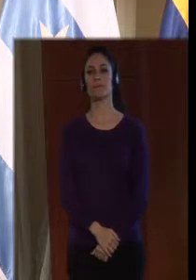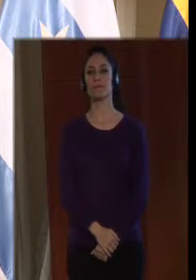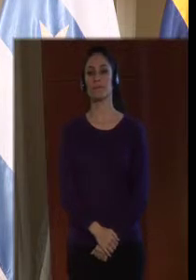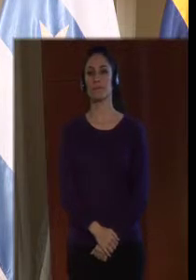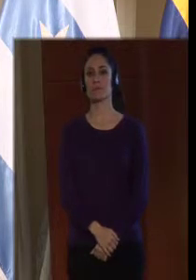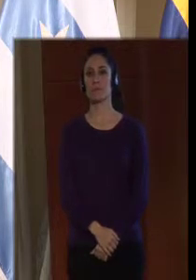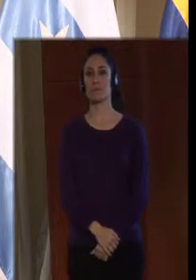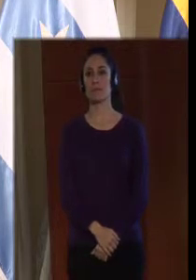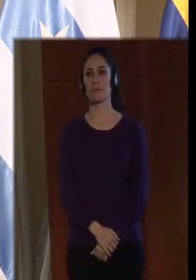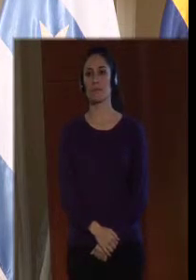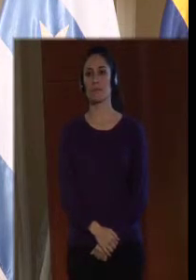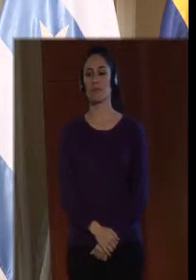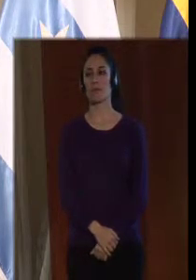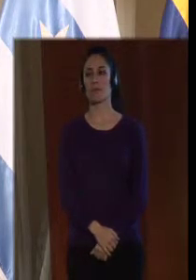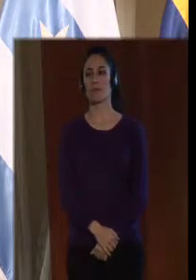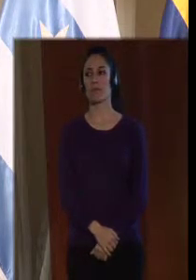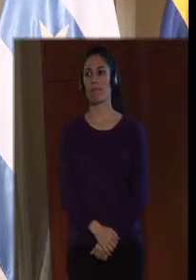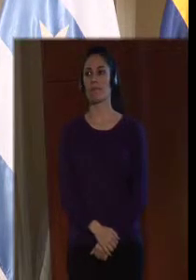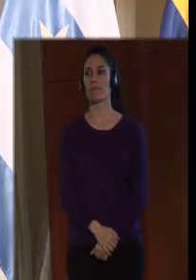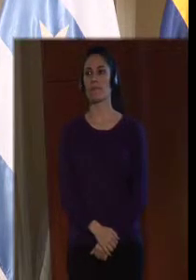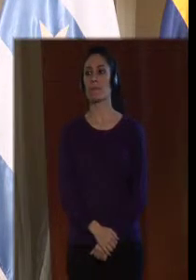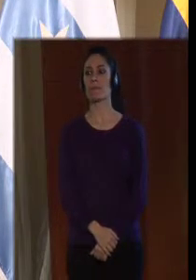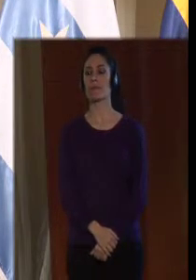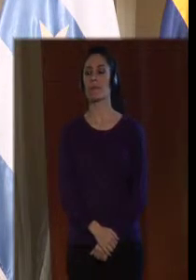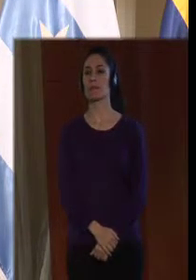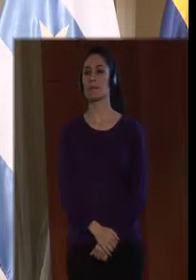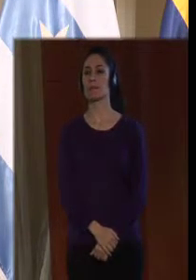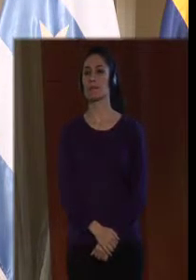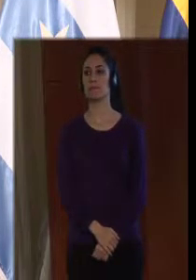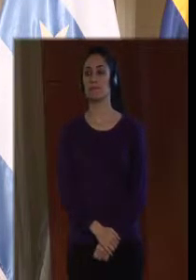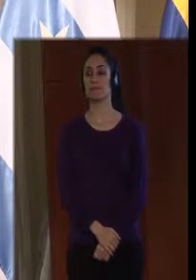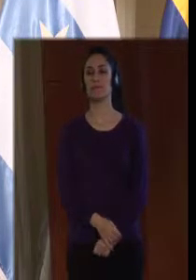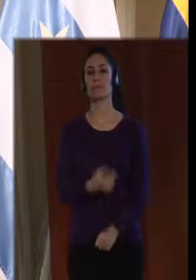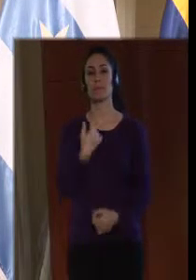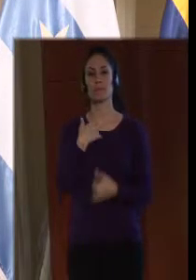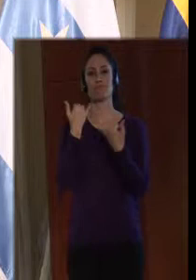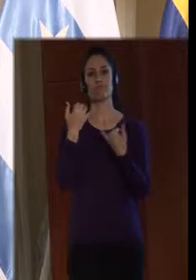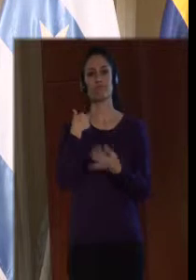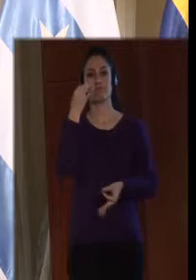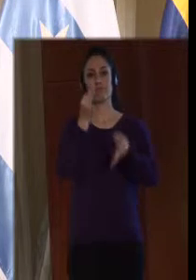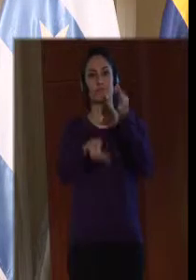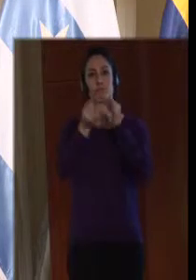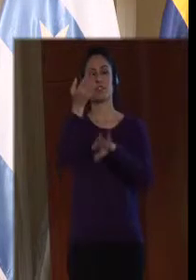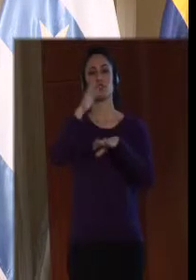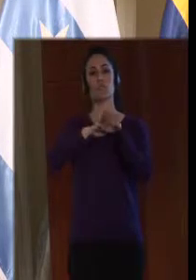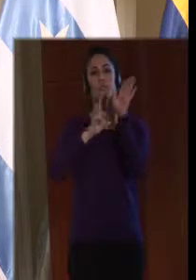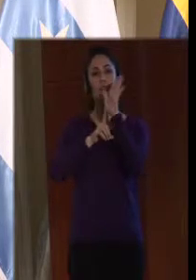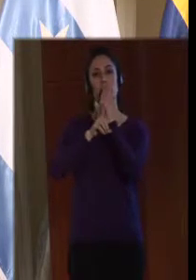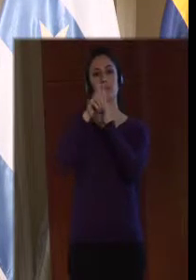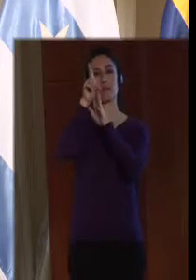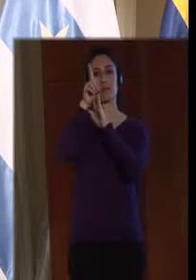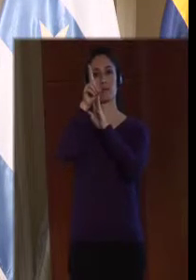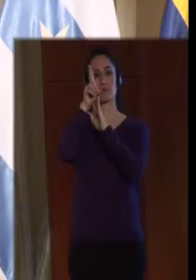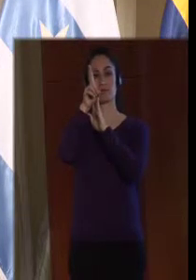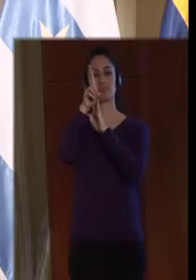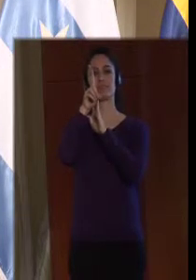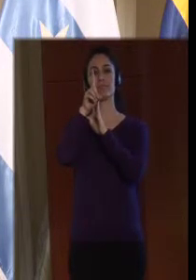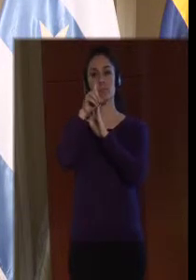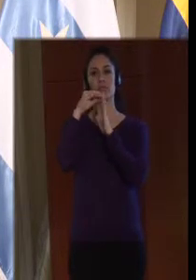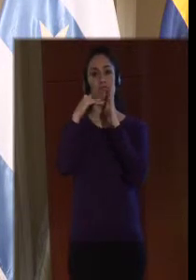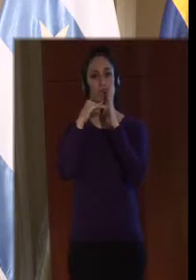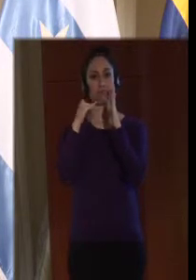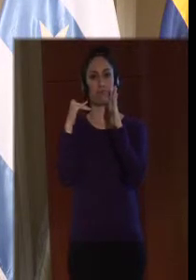sostenible, lo que es la línea del tiempo en la gestión del riesgo en el contexto del cambio